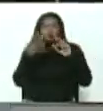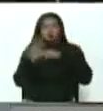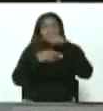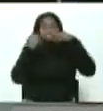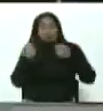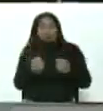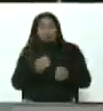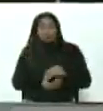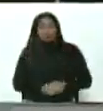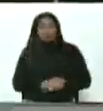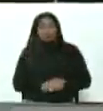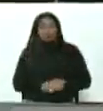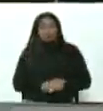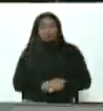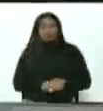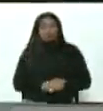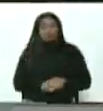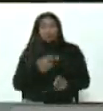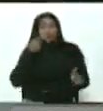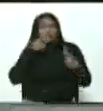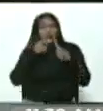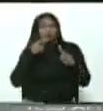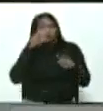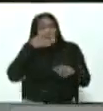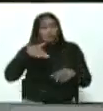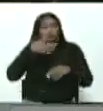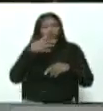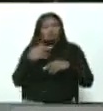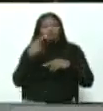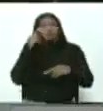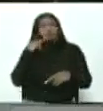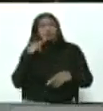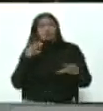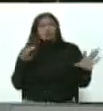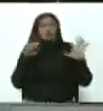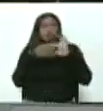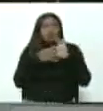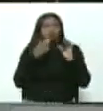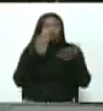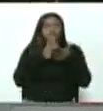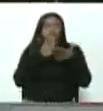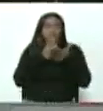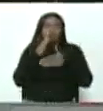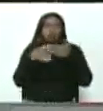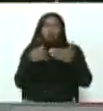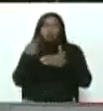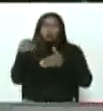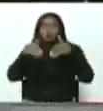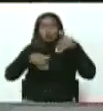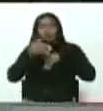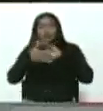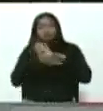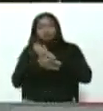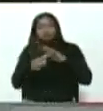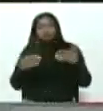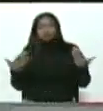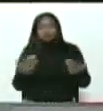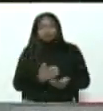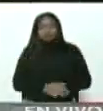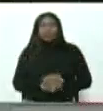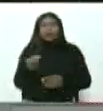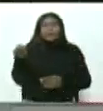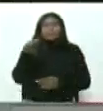revolucionaria. Es el camino del pueblo bolivariano unido siempre. Entonces usted va a votar.